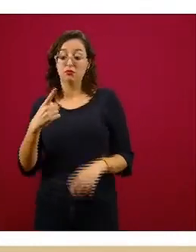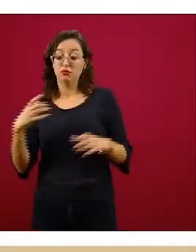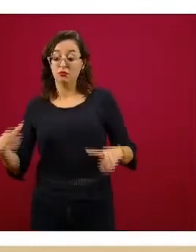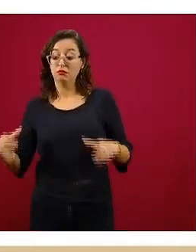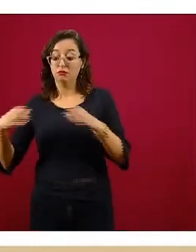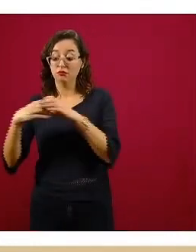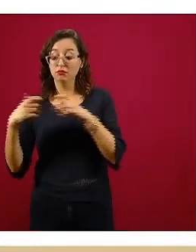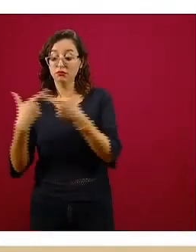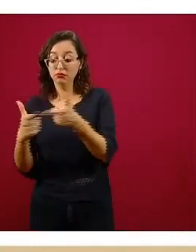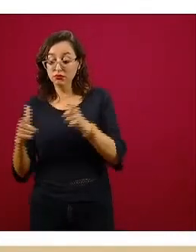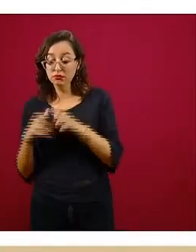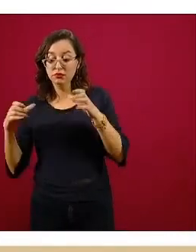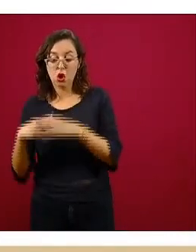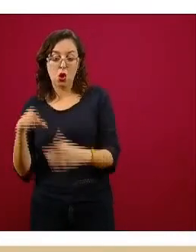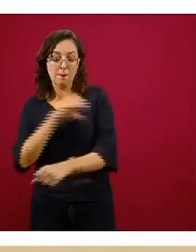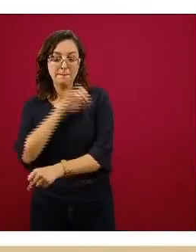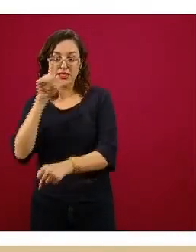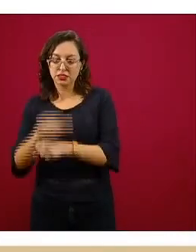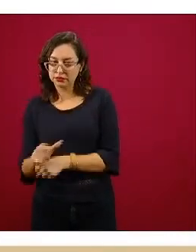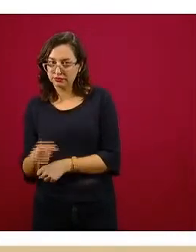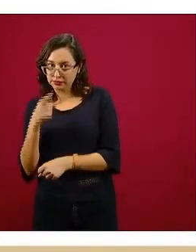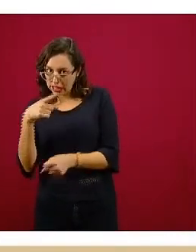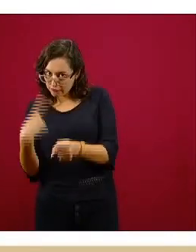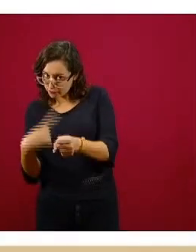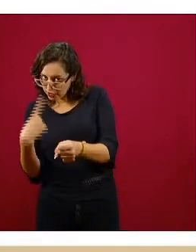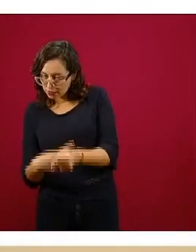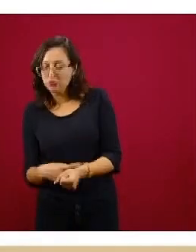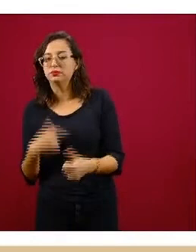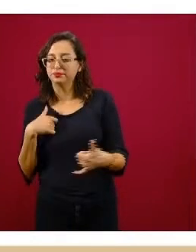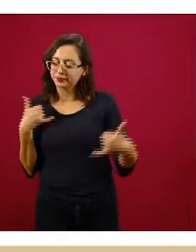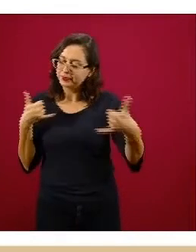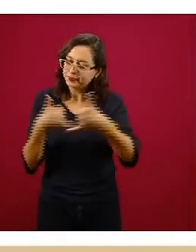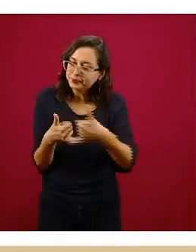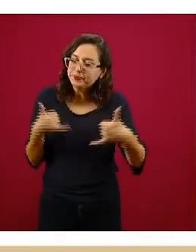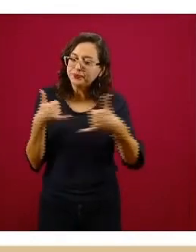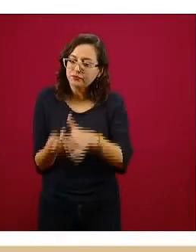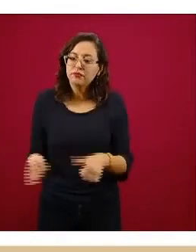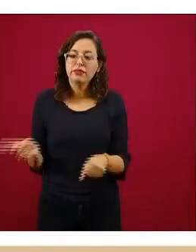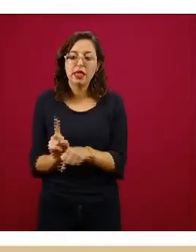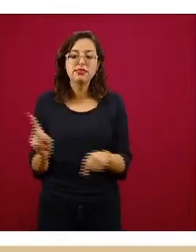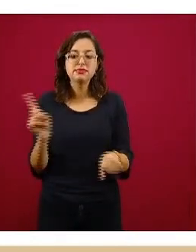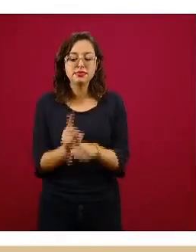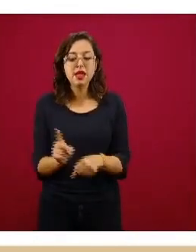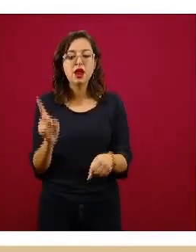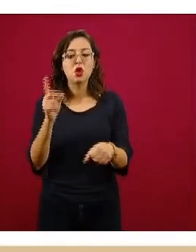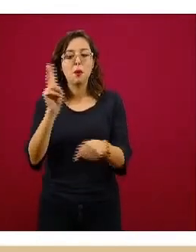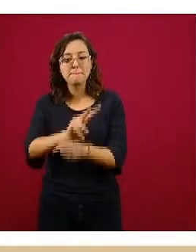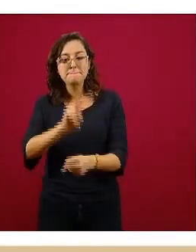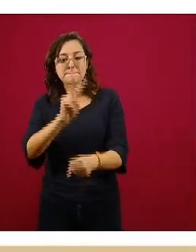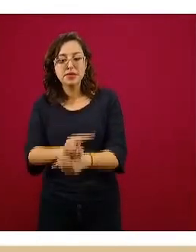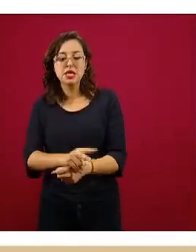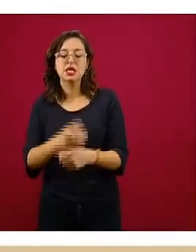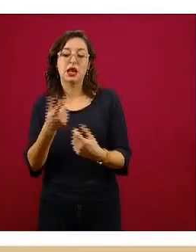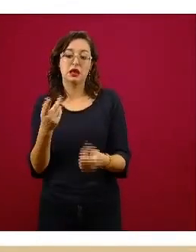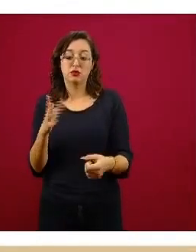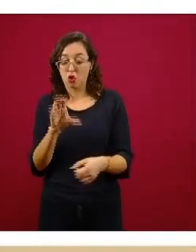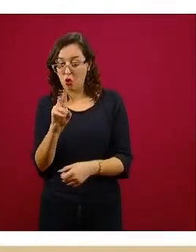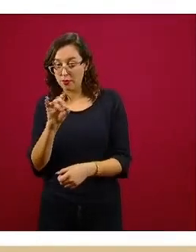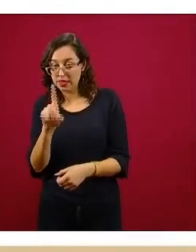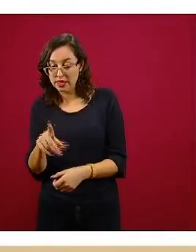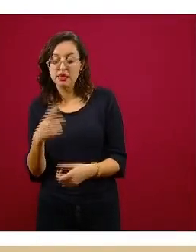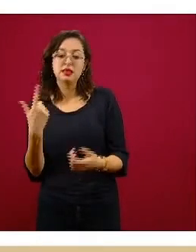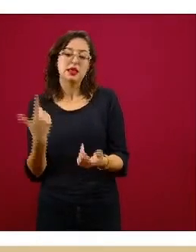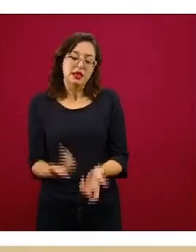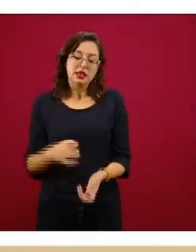van más dedicadas al monitoreo diario de estos pacientes que tienen sospecha de COVID, pero que también tienen factores de riesgo,